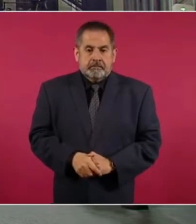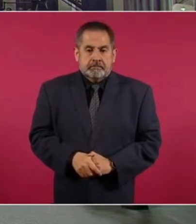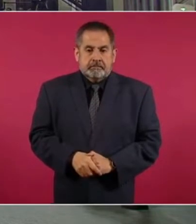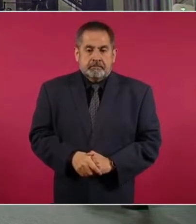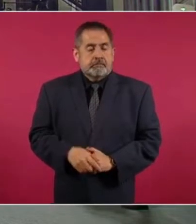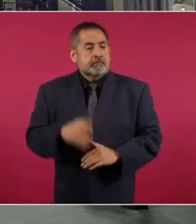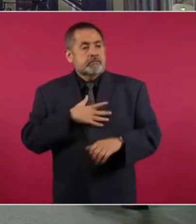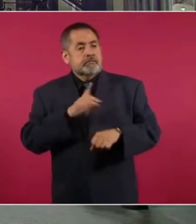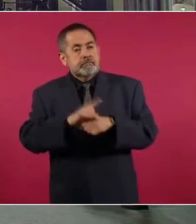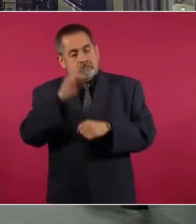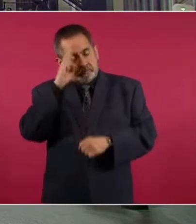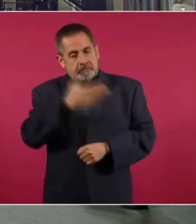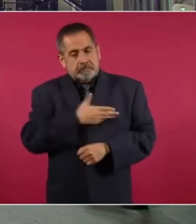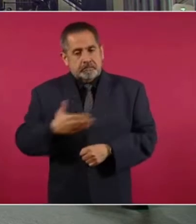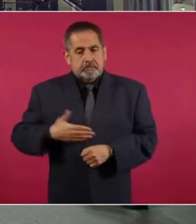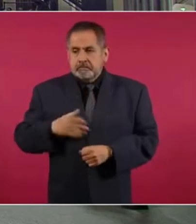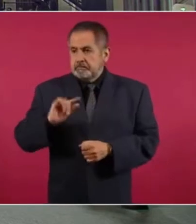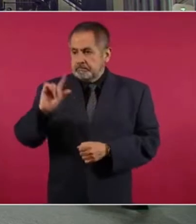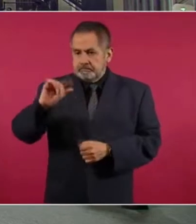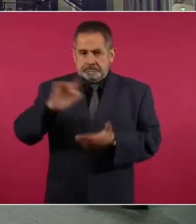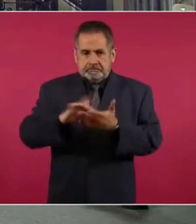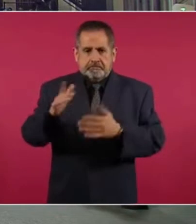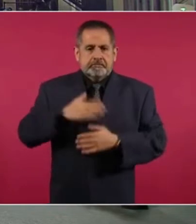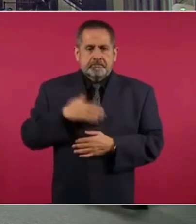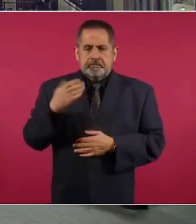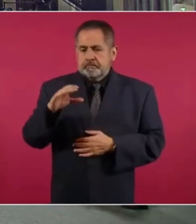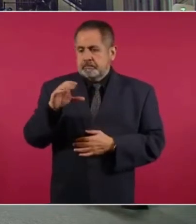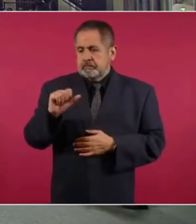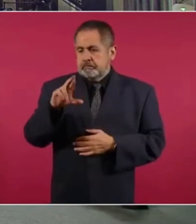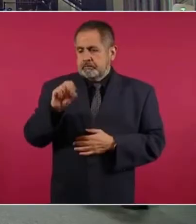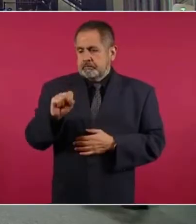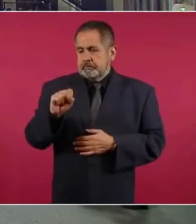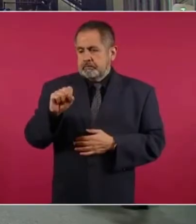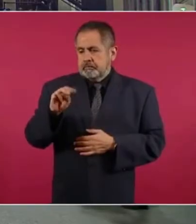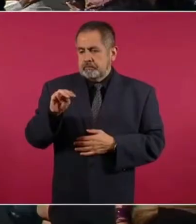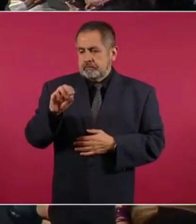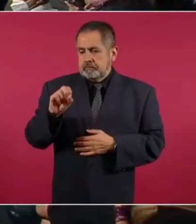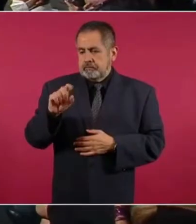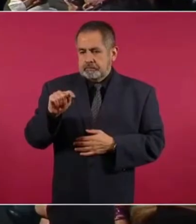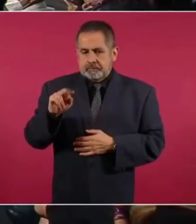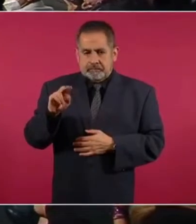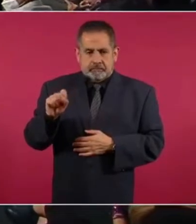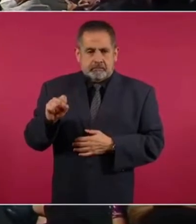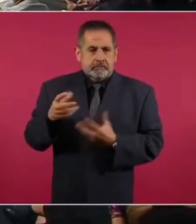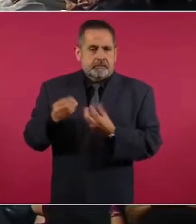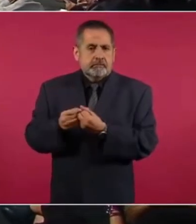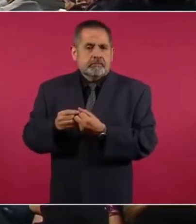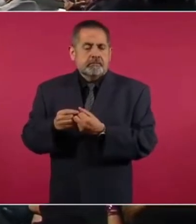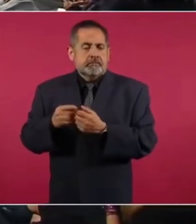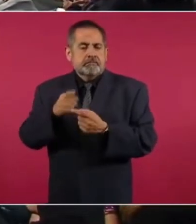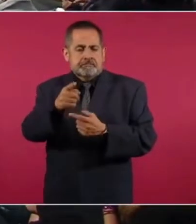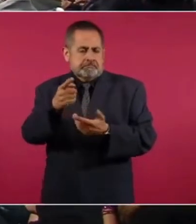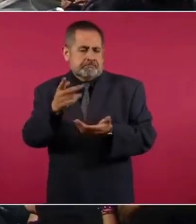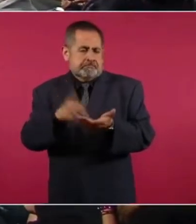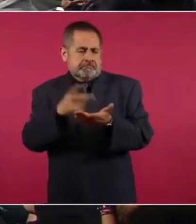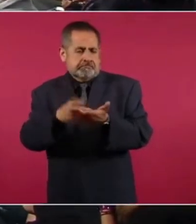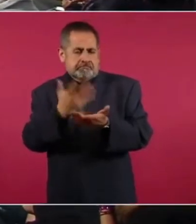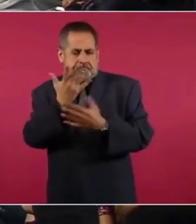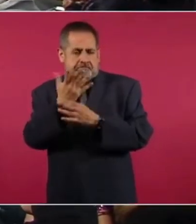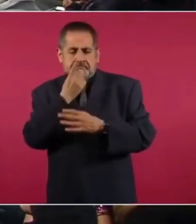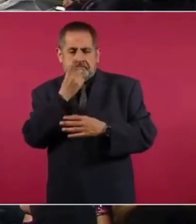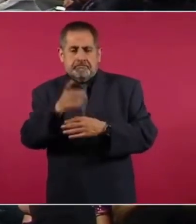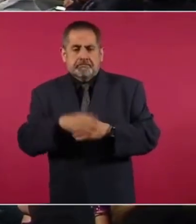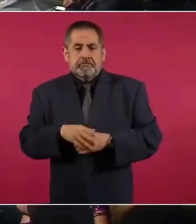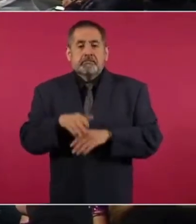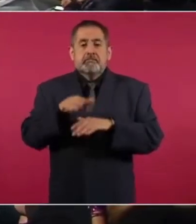Buen día, señor presidente, señores funcionarios. Carlos Montesinos, de Reporte Índigo. Como menciona, usted ha dicho en repetidas ocasiones que